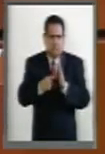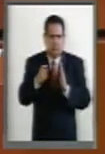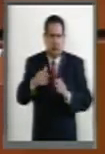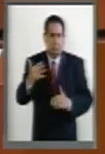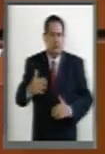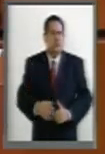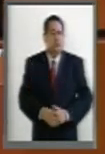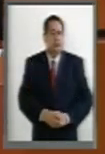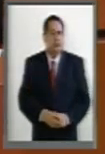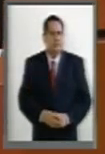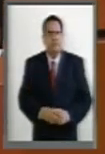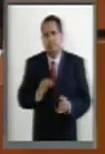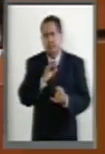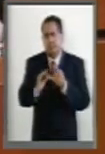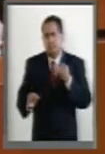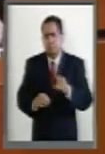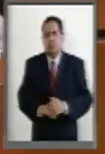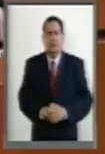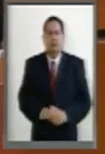Y por último,